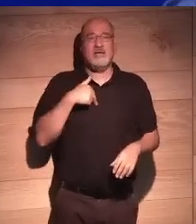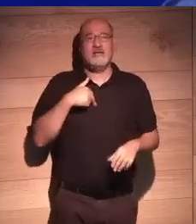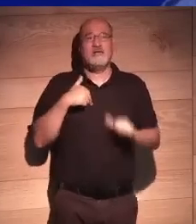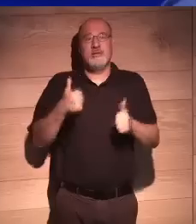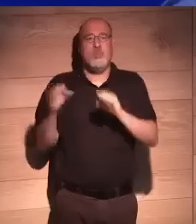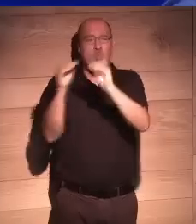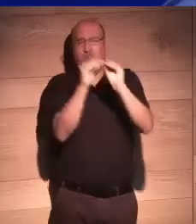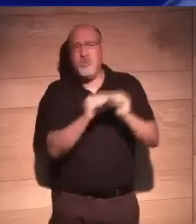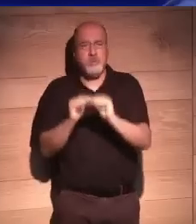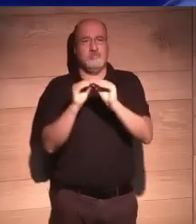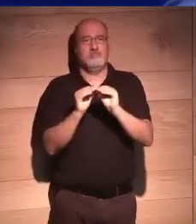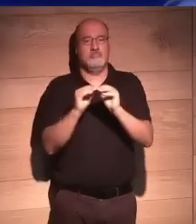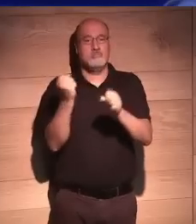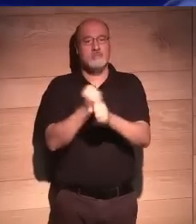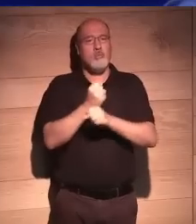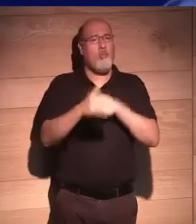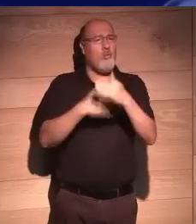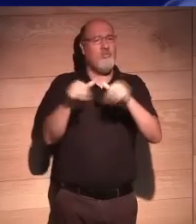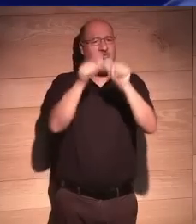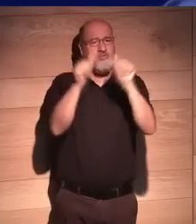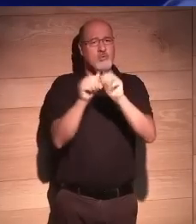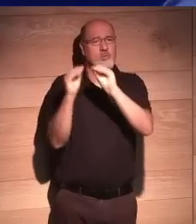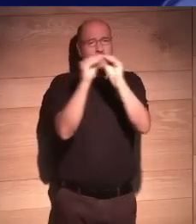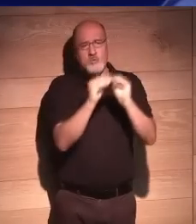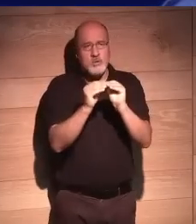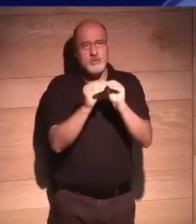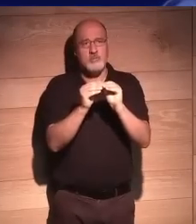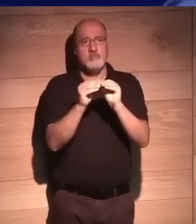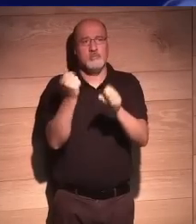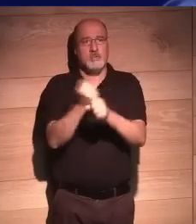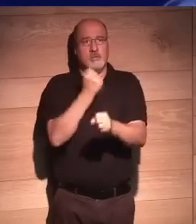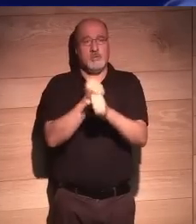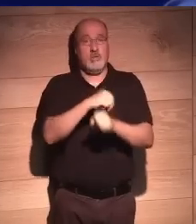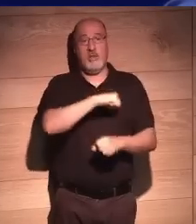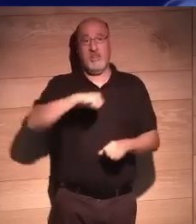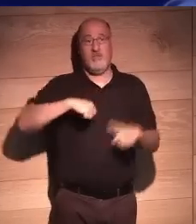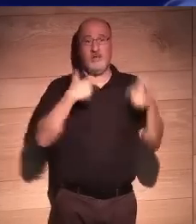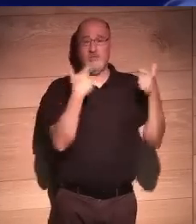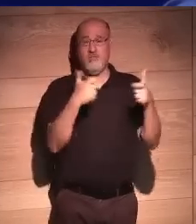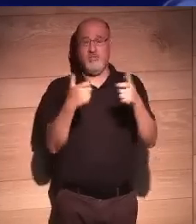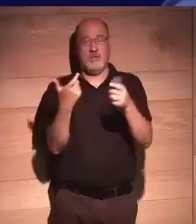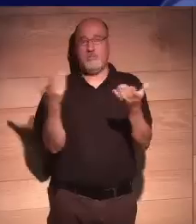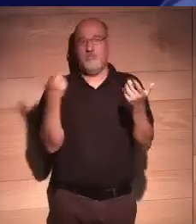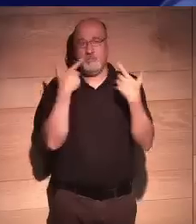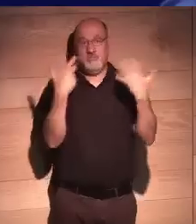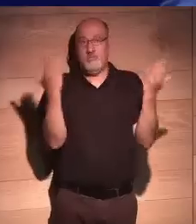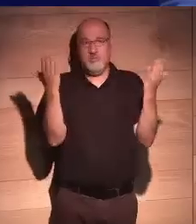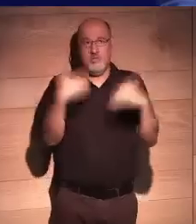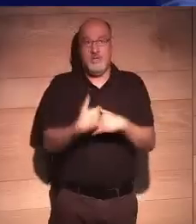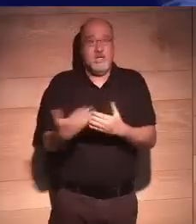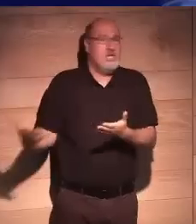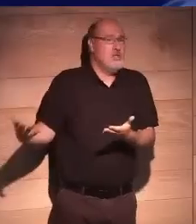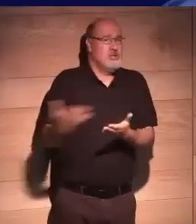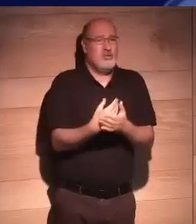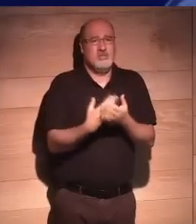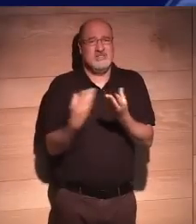ha uniformado el trabajo. Es decir, es menos reconocible el trabajo individual aquí o allá, porque se ha estandarizado un